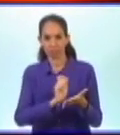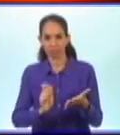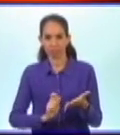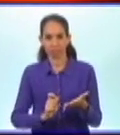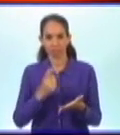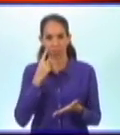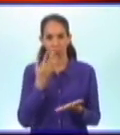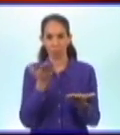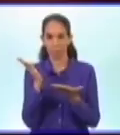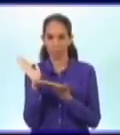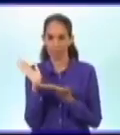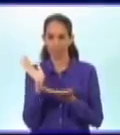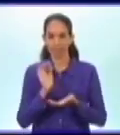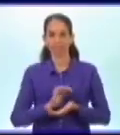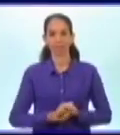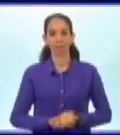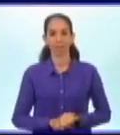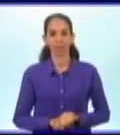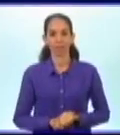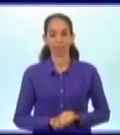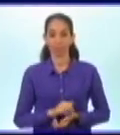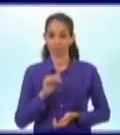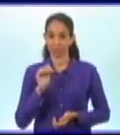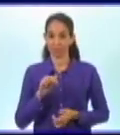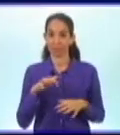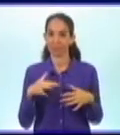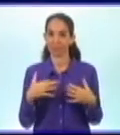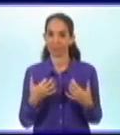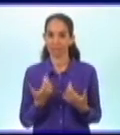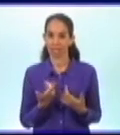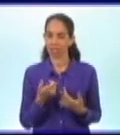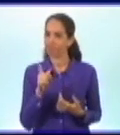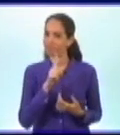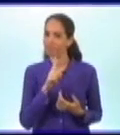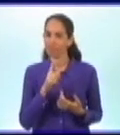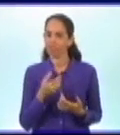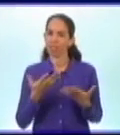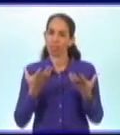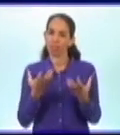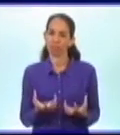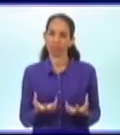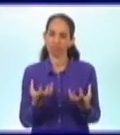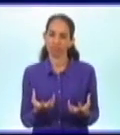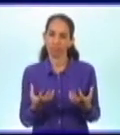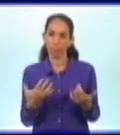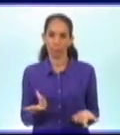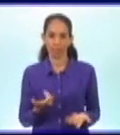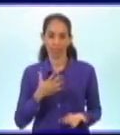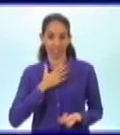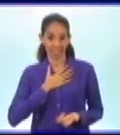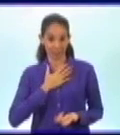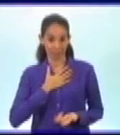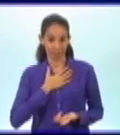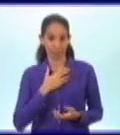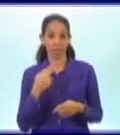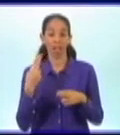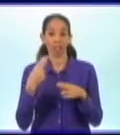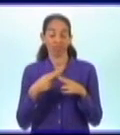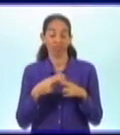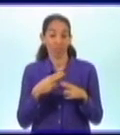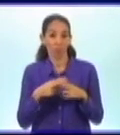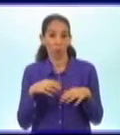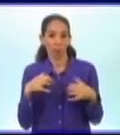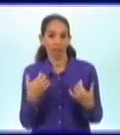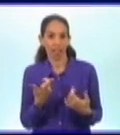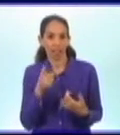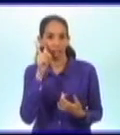inmediatez. Se trata del texto No pesa, es mi hermano, que da inicio al bloque 8 de ejercicios del